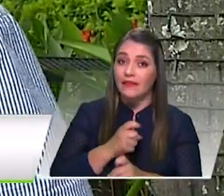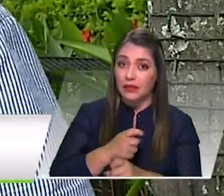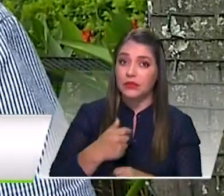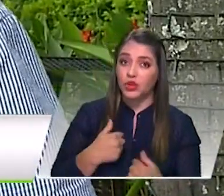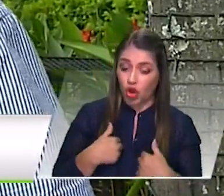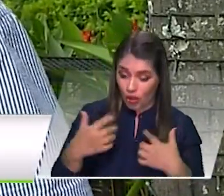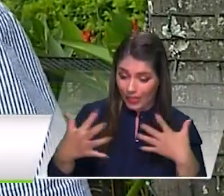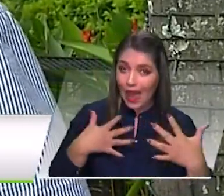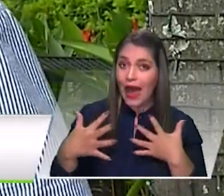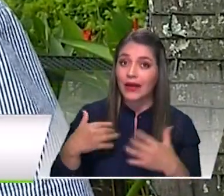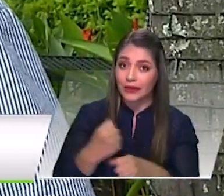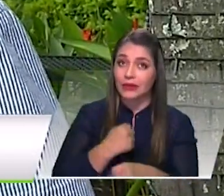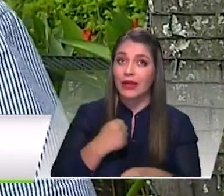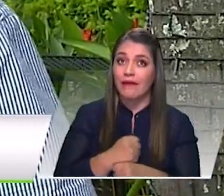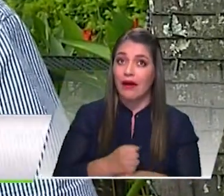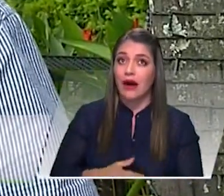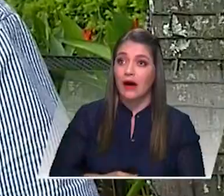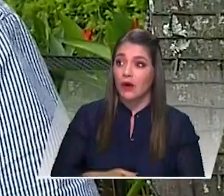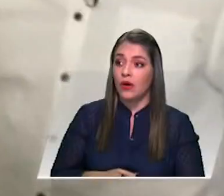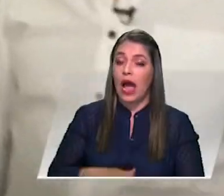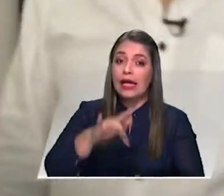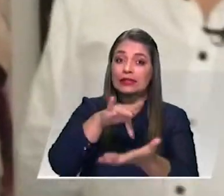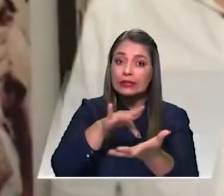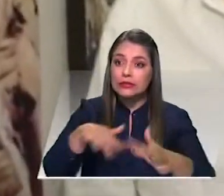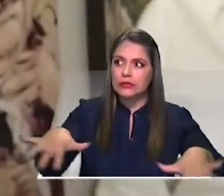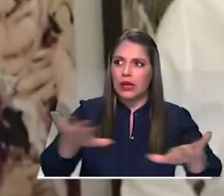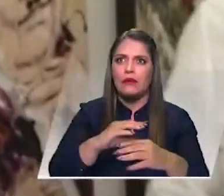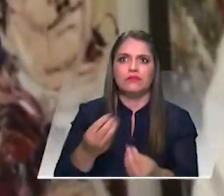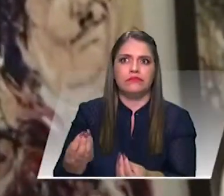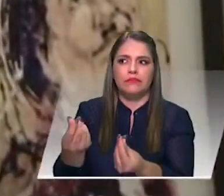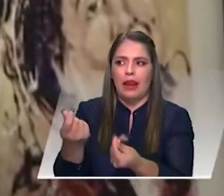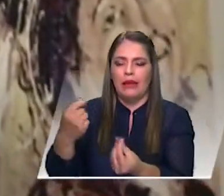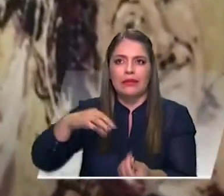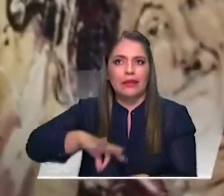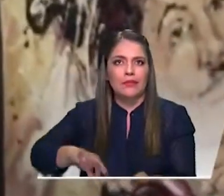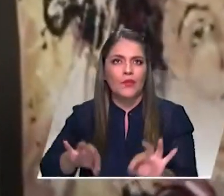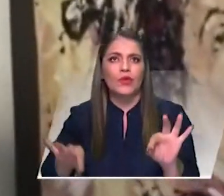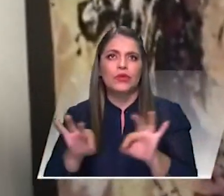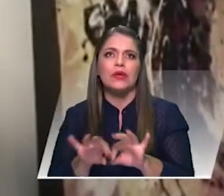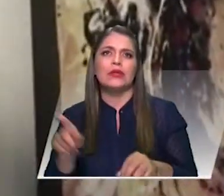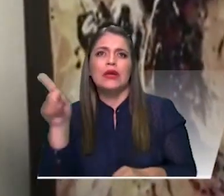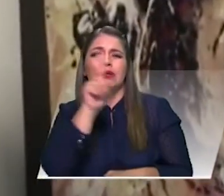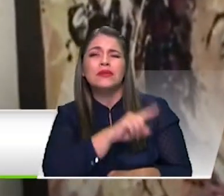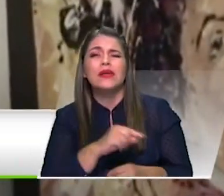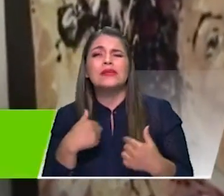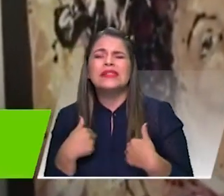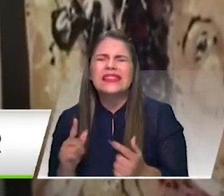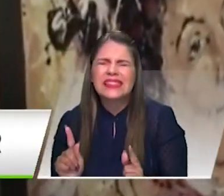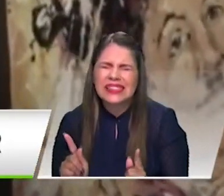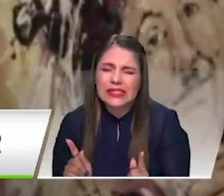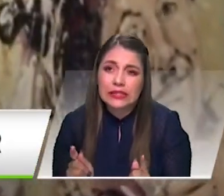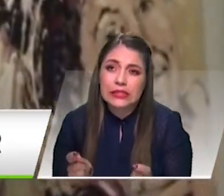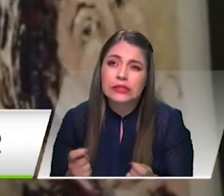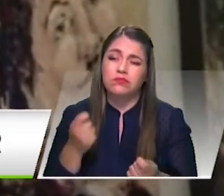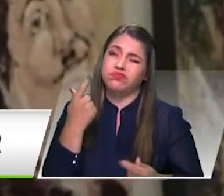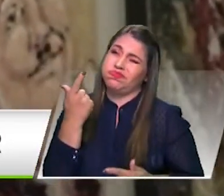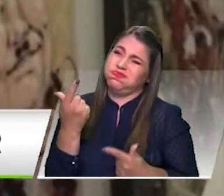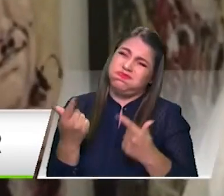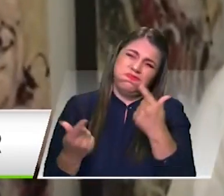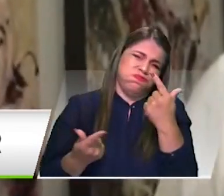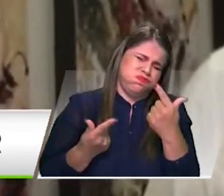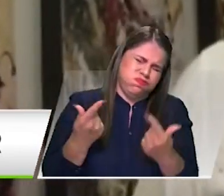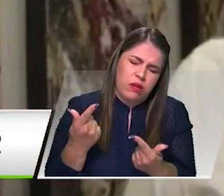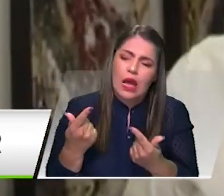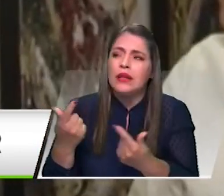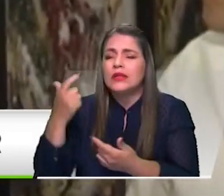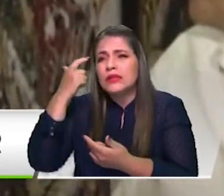vivimos del teatro, era una de las fuentes de ingreso que teníamos. Fueron muchos los intentos por salvar este recinto teatral. Vargas Vil propuso hacer monumentos de mitos